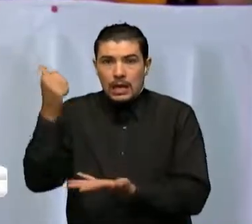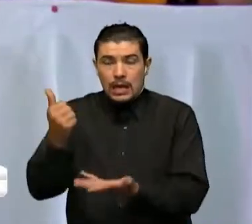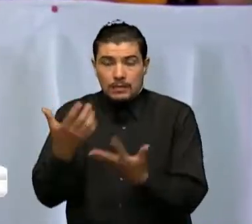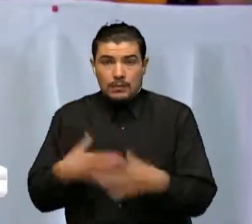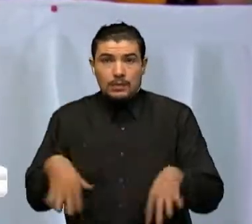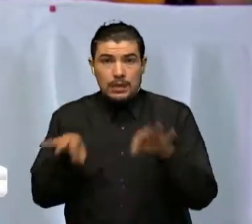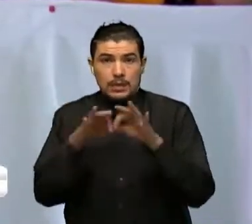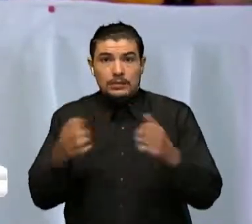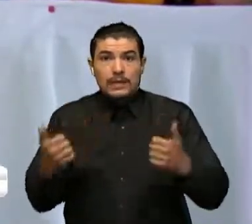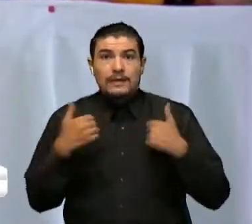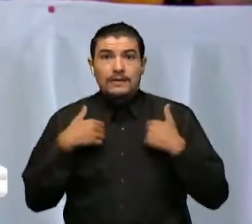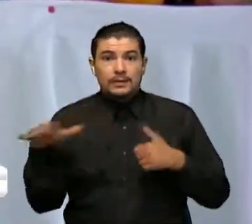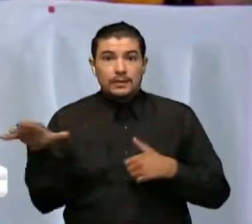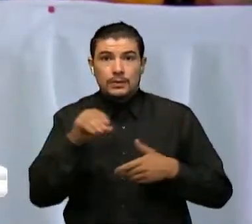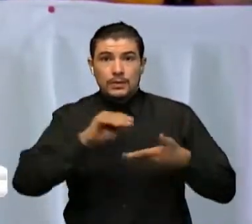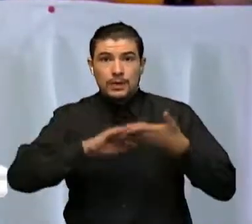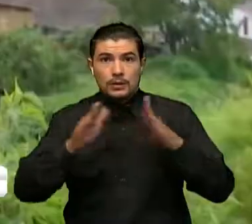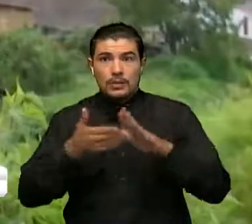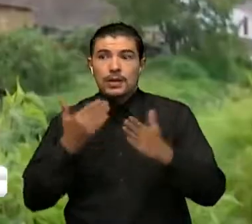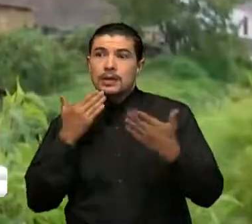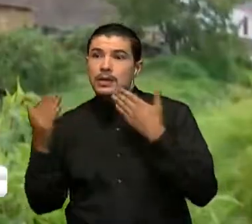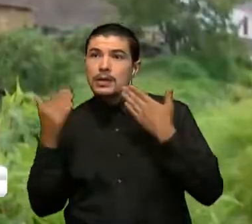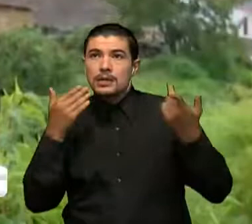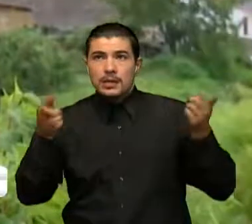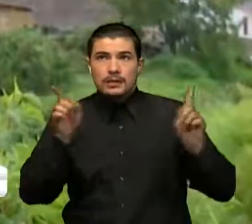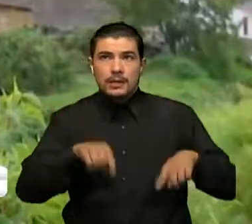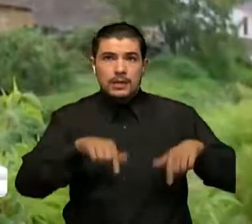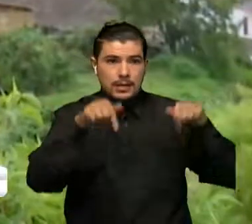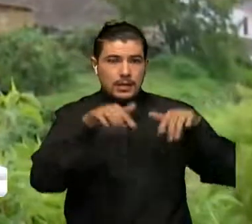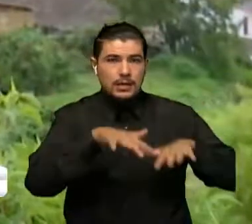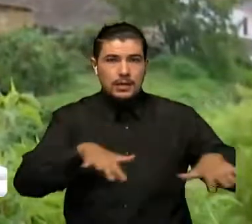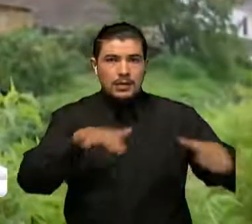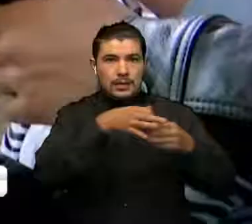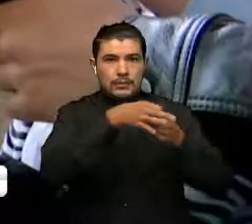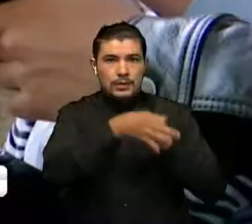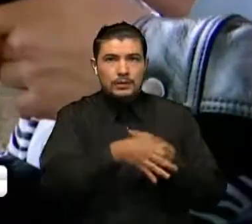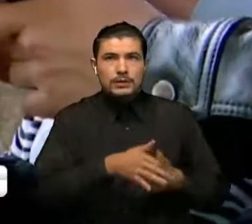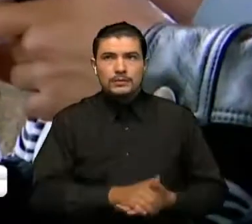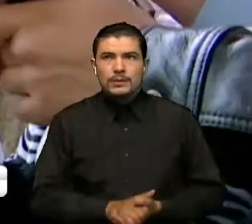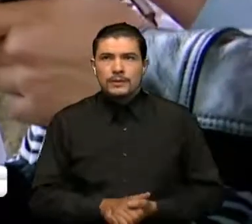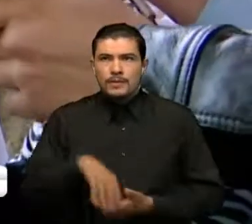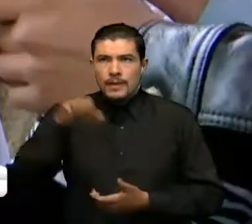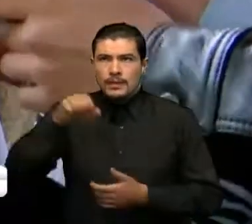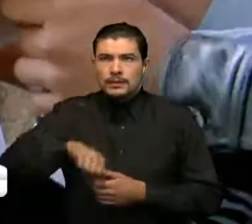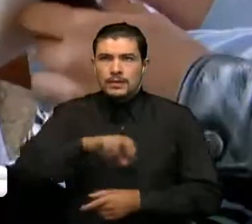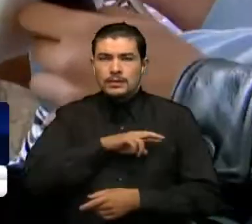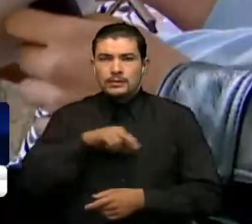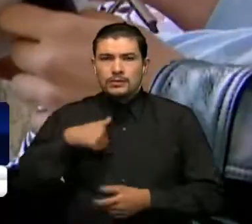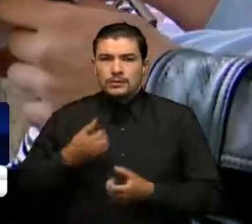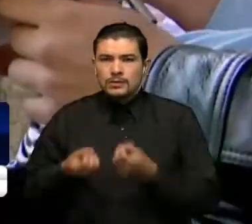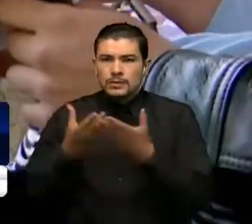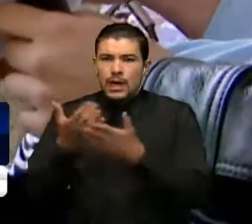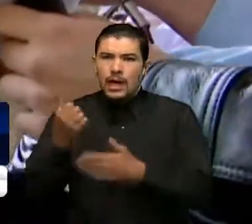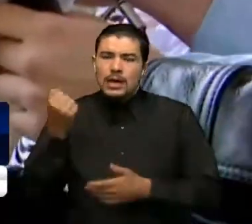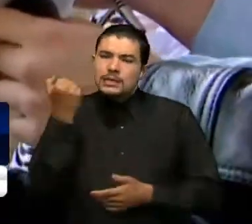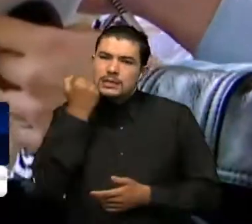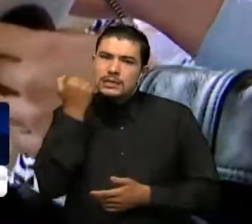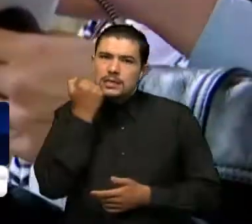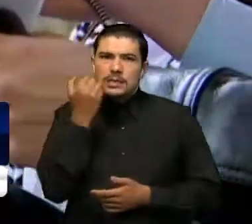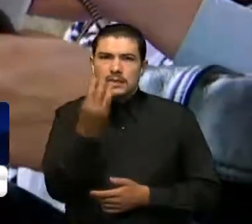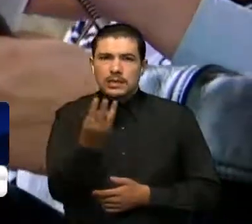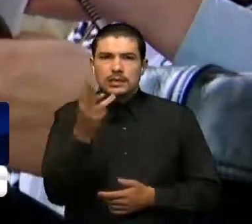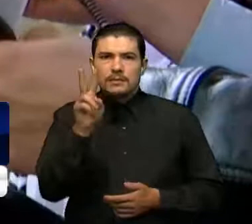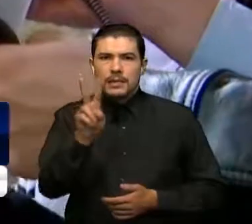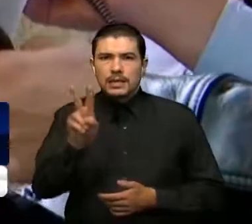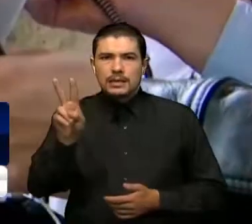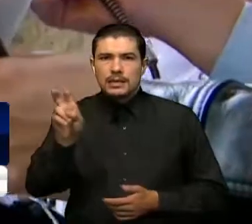beneficio tanto para la población rural como para la urbana. Dejaremos el gas domiciliario para